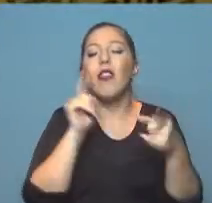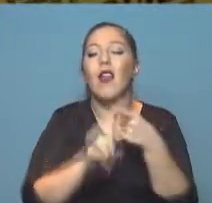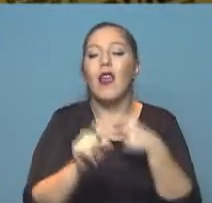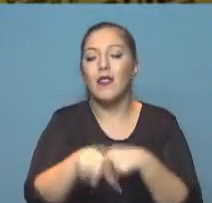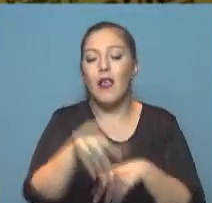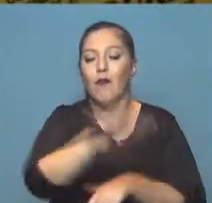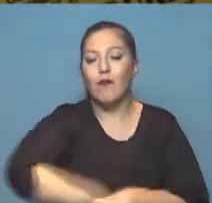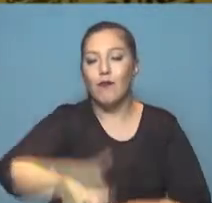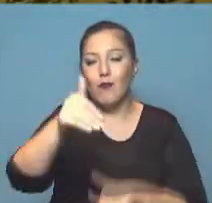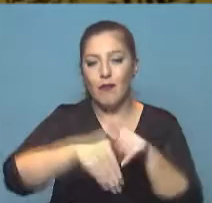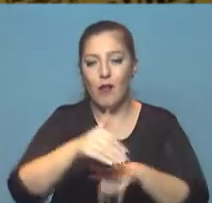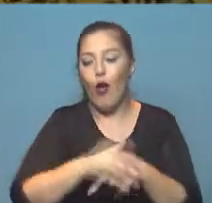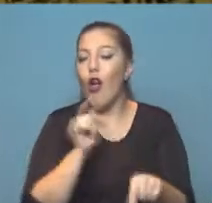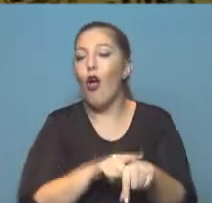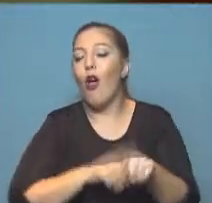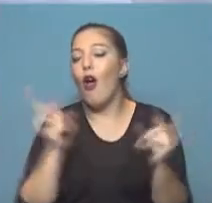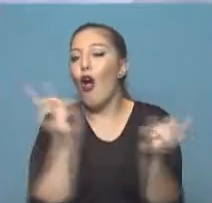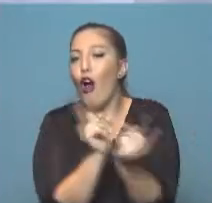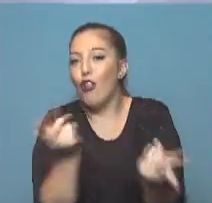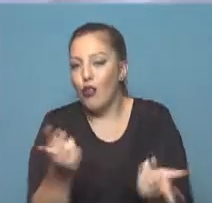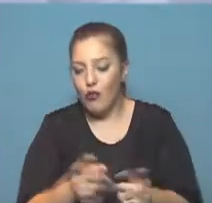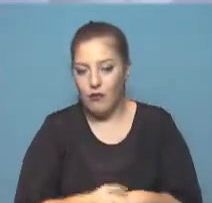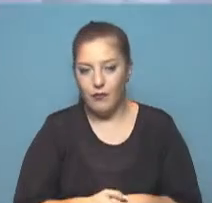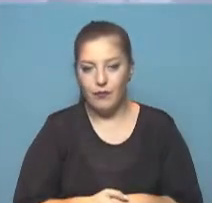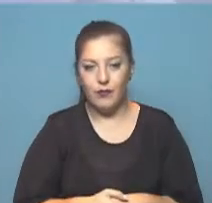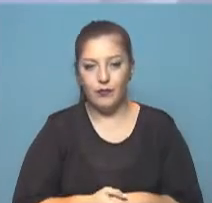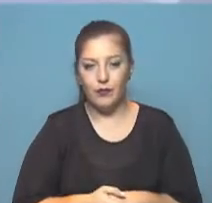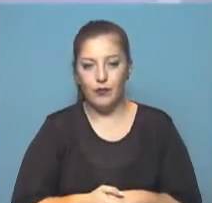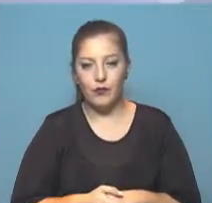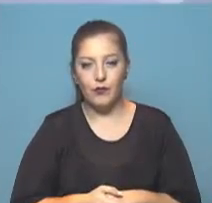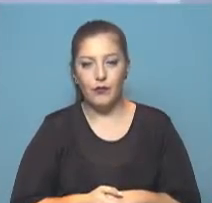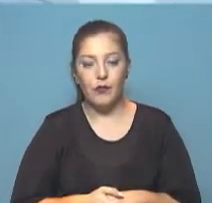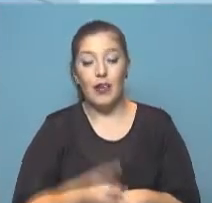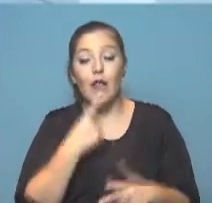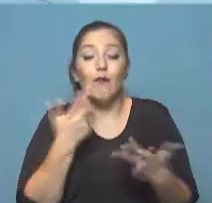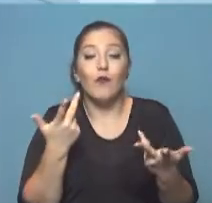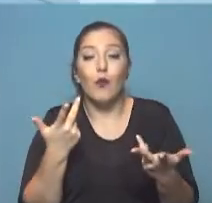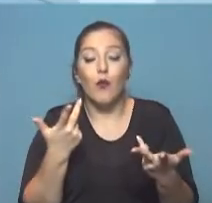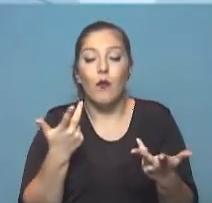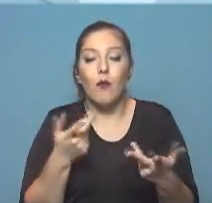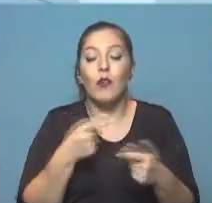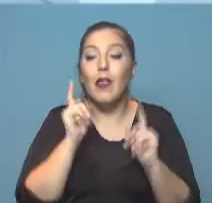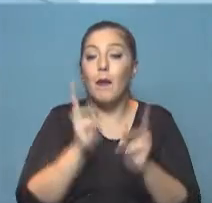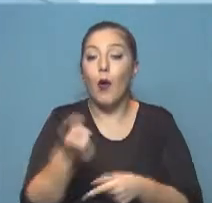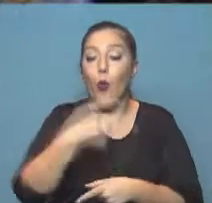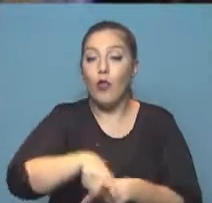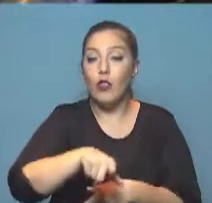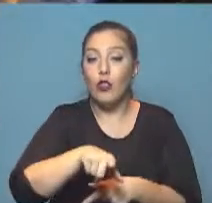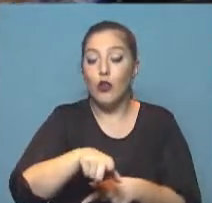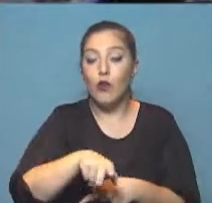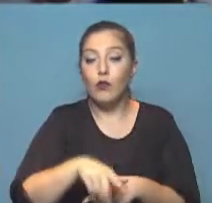vía plebiscitaria. El atajo, diría. El atajo, sí, es un atajo. Y es un atajo que es incierto, que además cuando pasa, esto